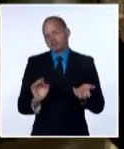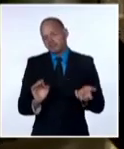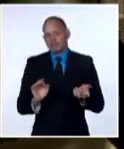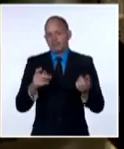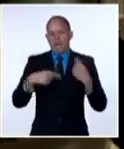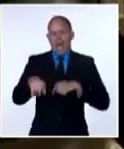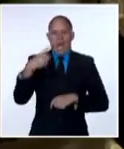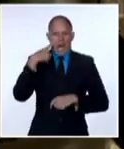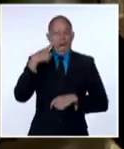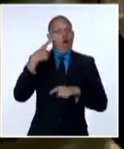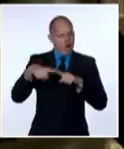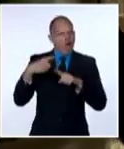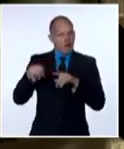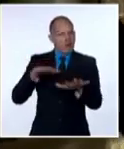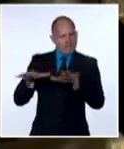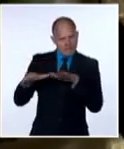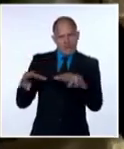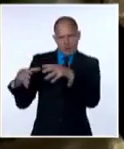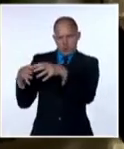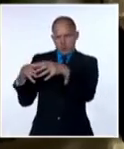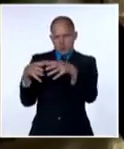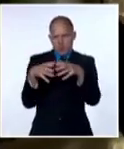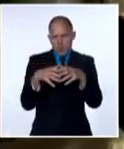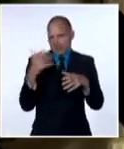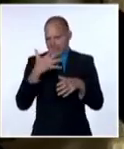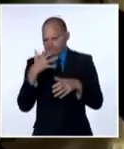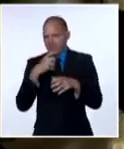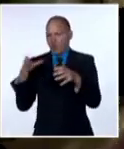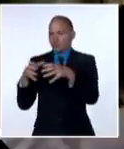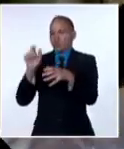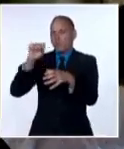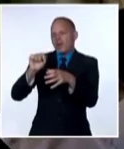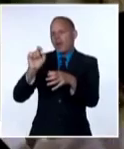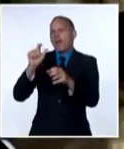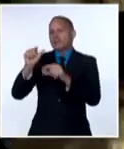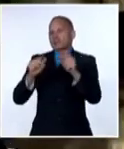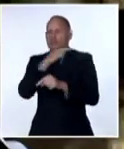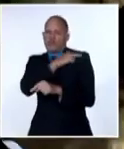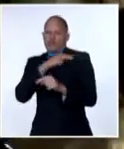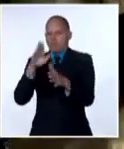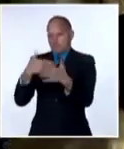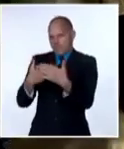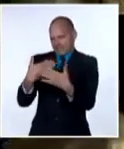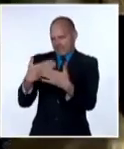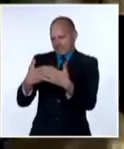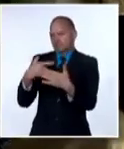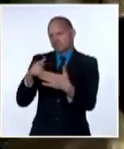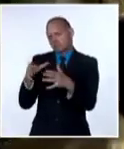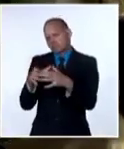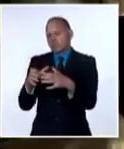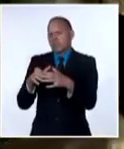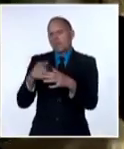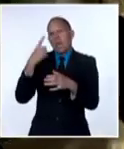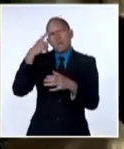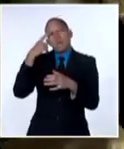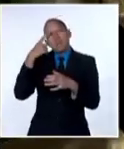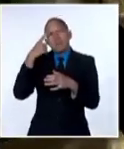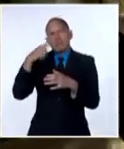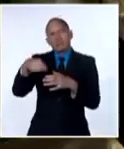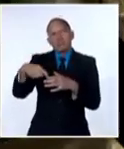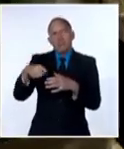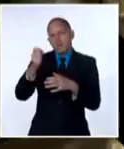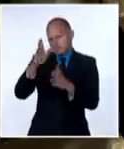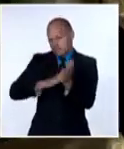que vienen a Cuba, viene una misión de empresarios en poco menos de un mes, creo.